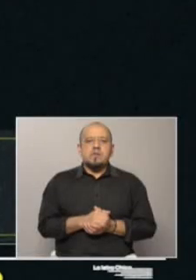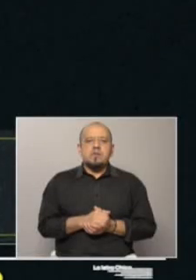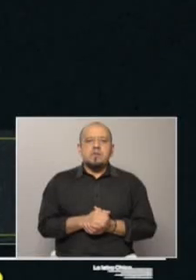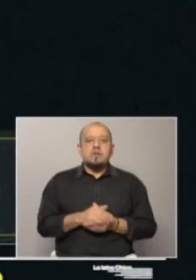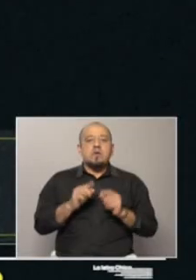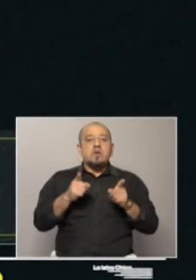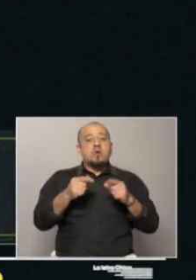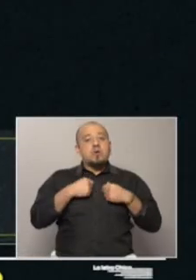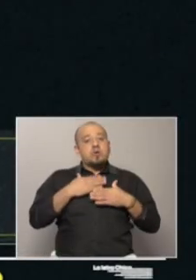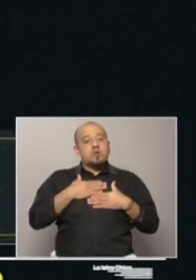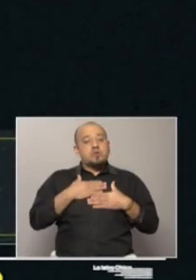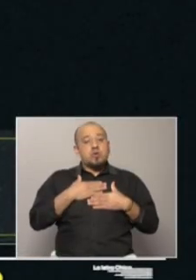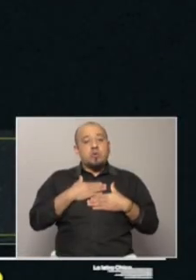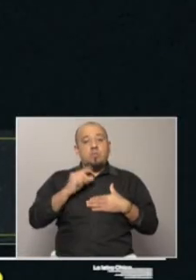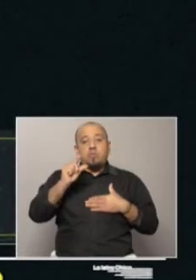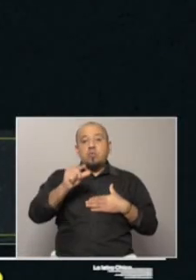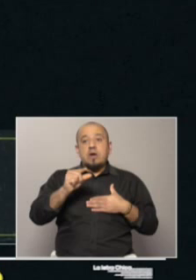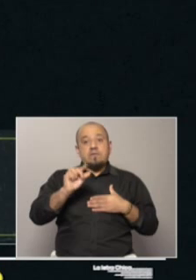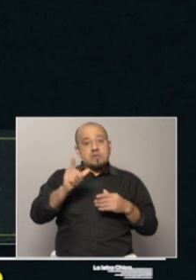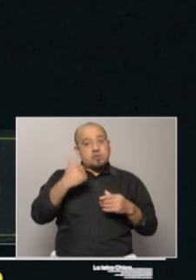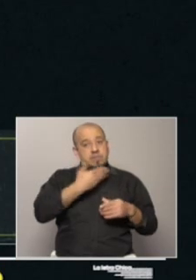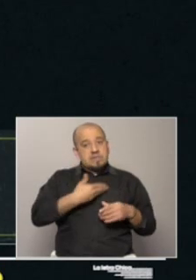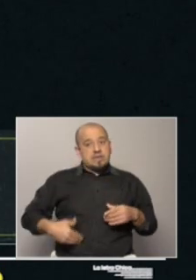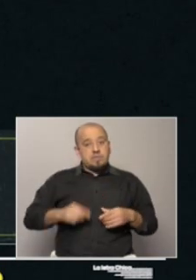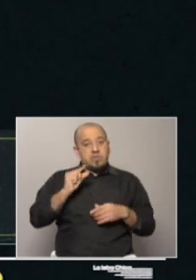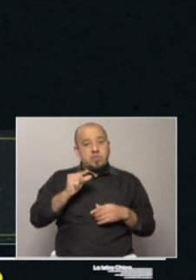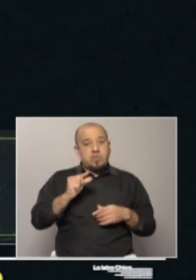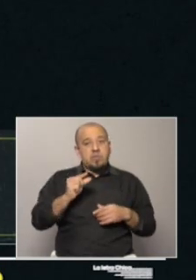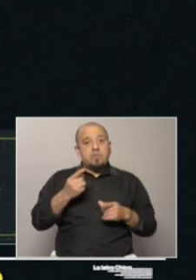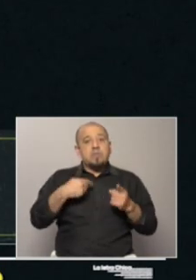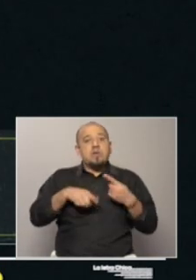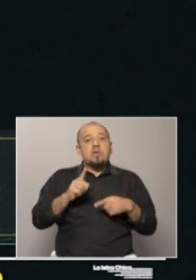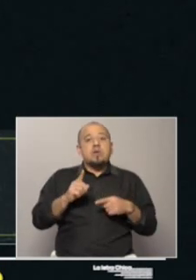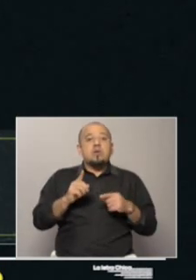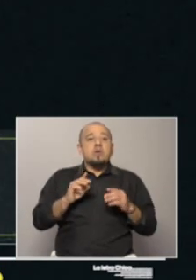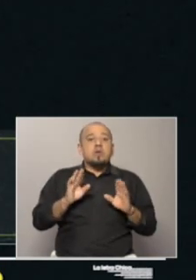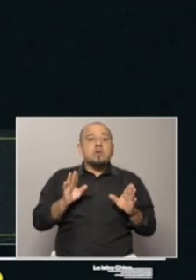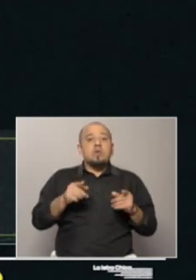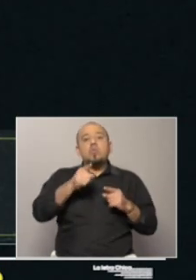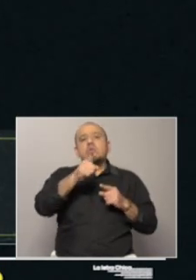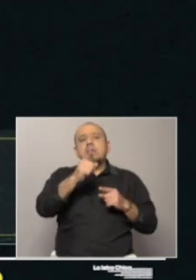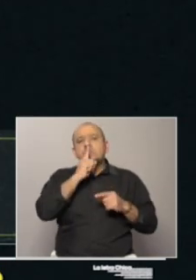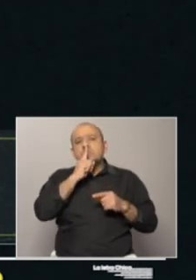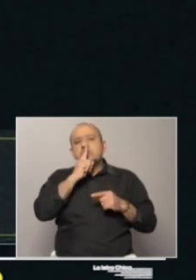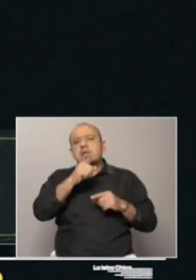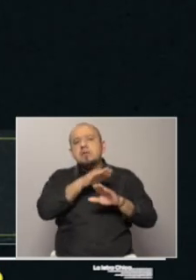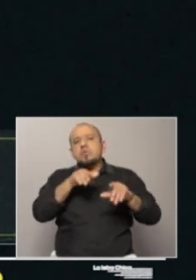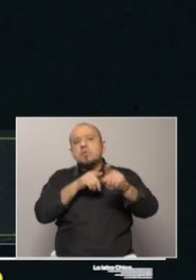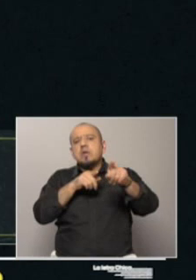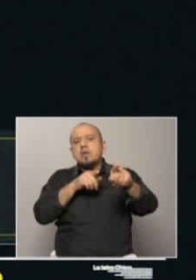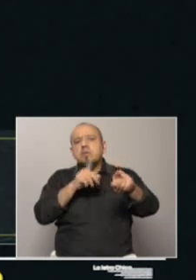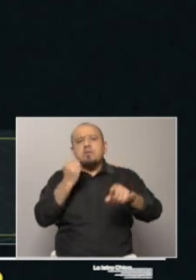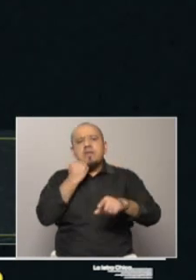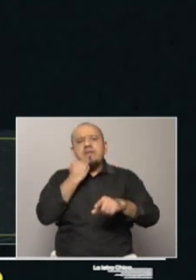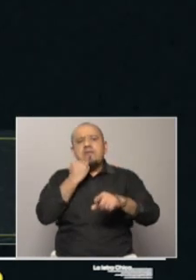Mire, yo estaba pocas veces en la presidencia, pero si no obedecen, usted cállese la boca un poco porque es un